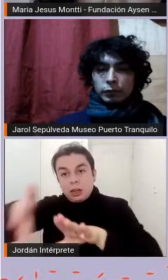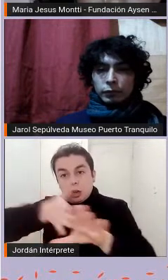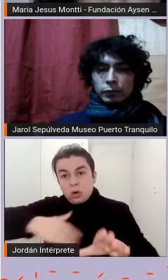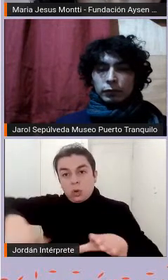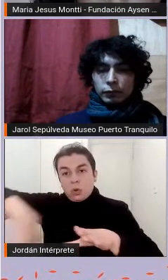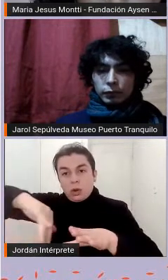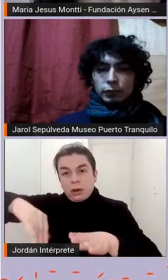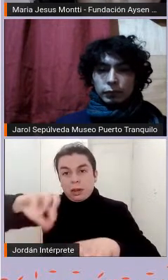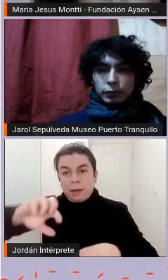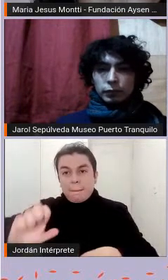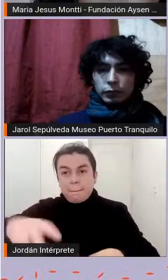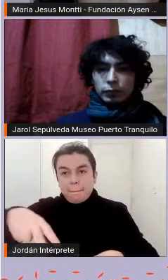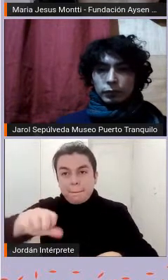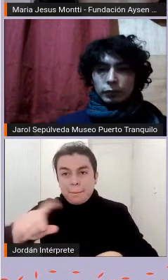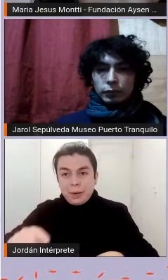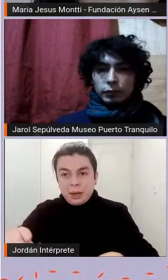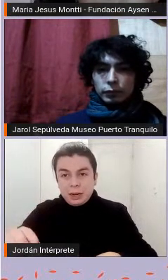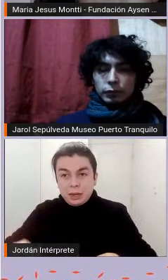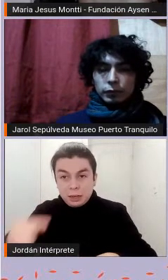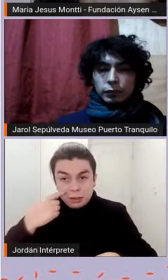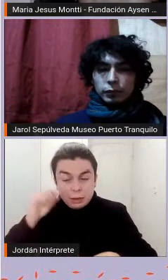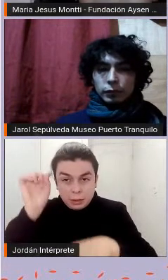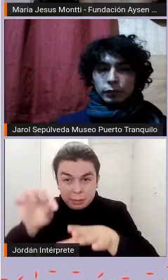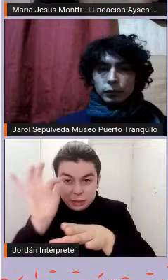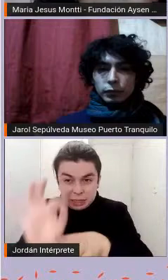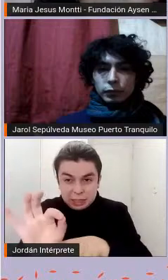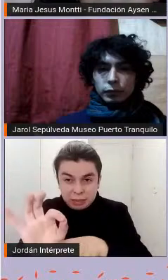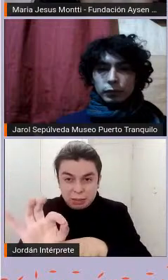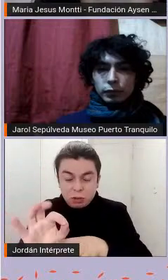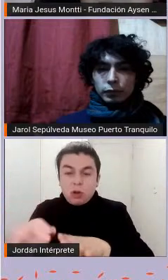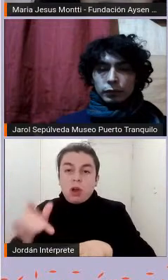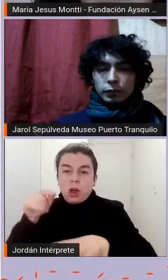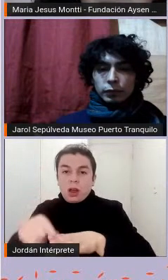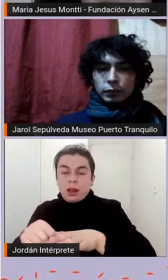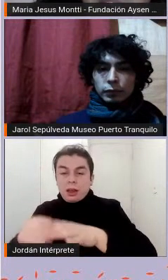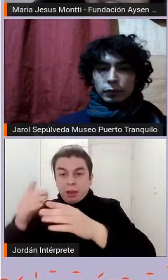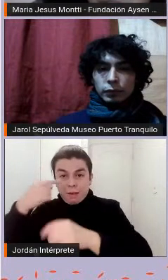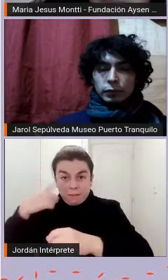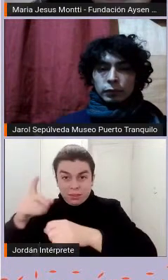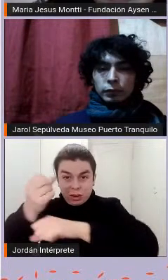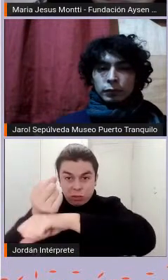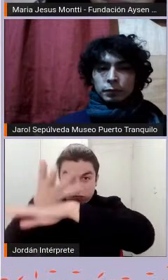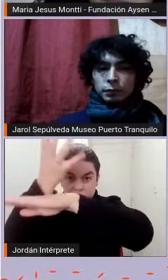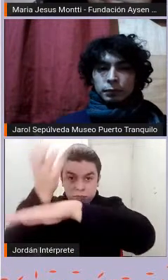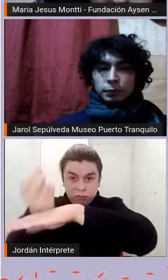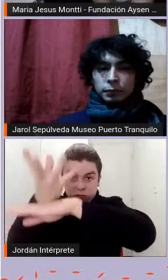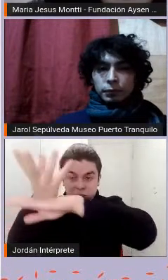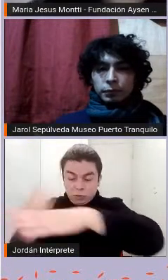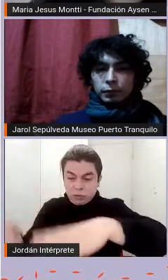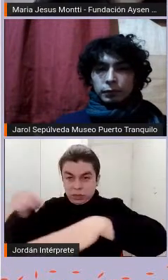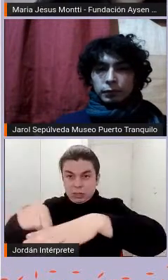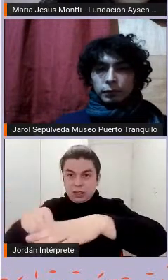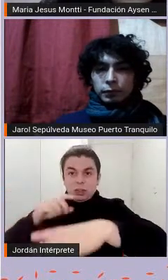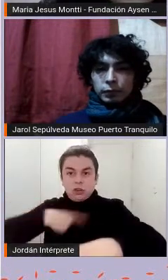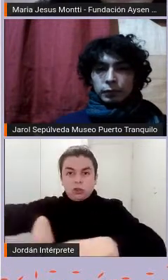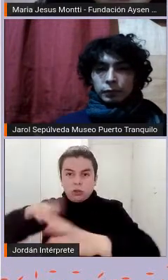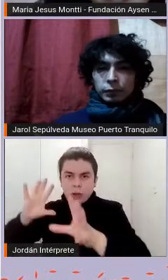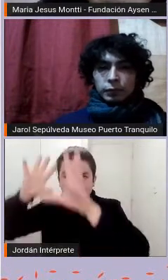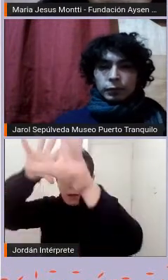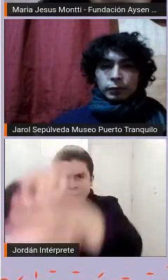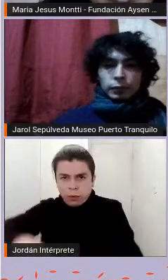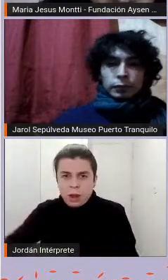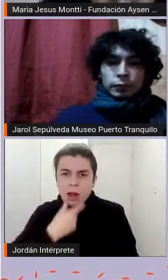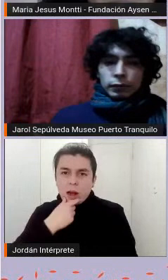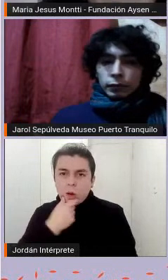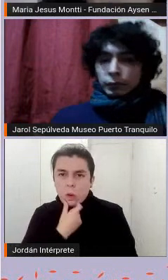ballenita aquí, es donde nosotros vamos al rescate de un esqueleto. Estas fotos son